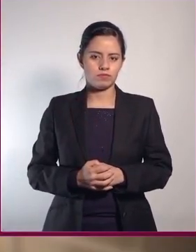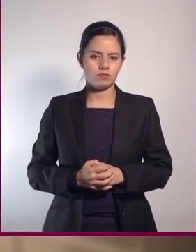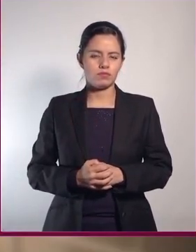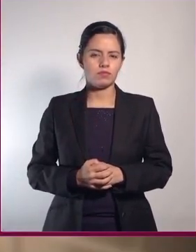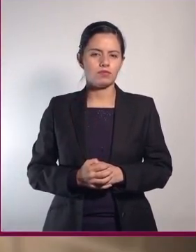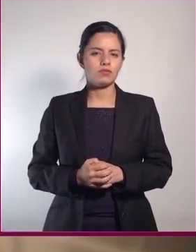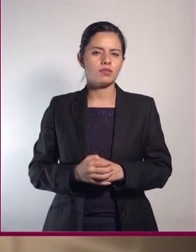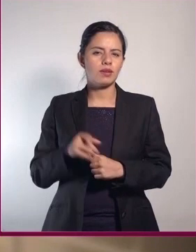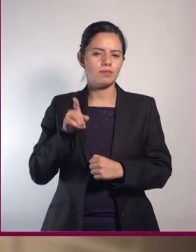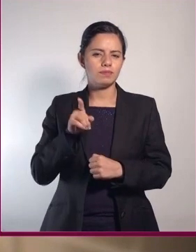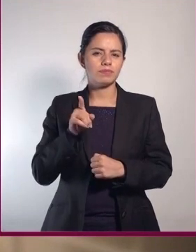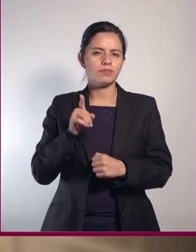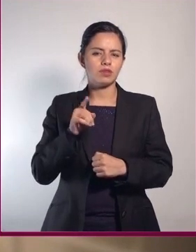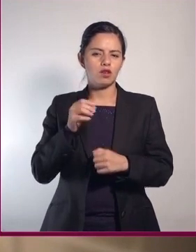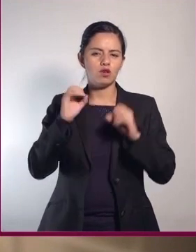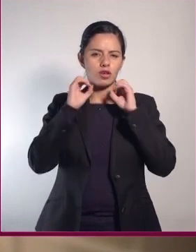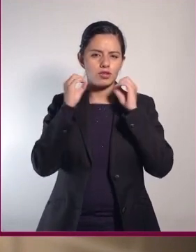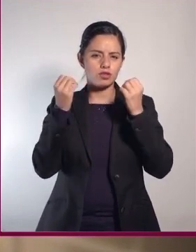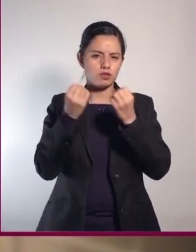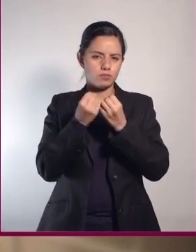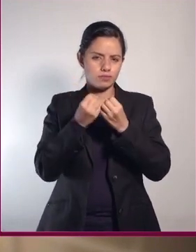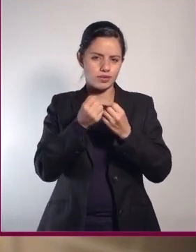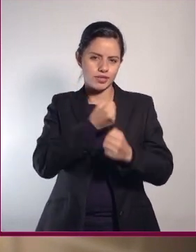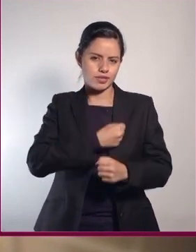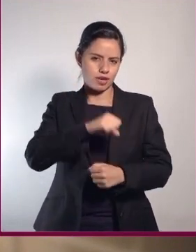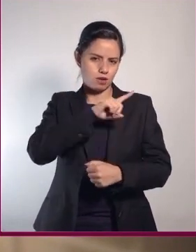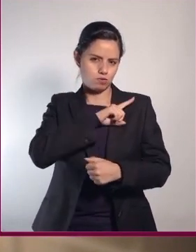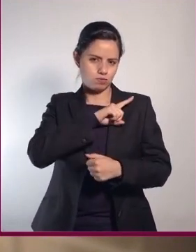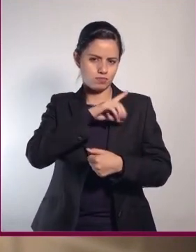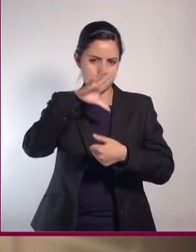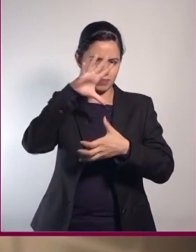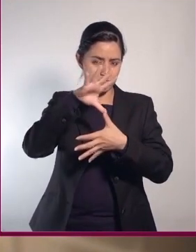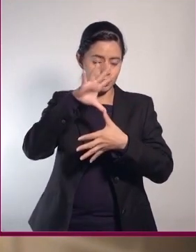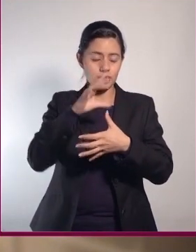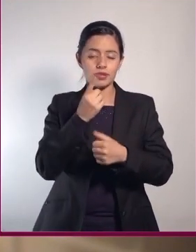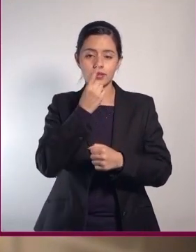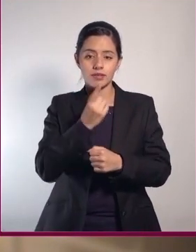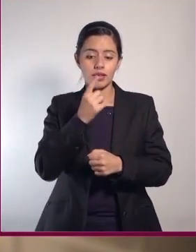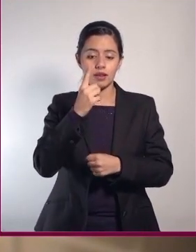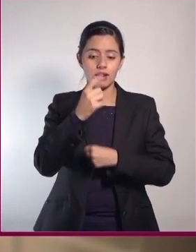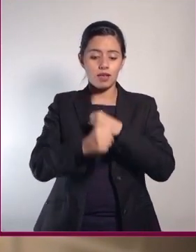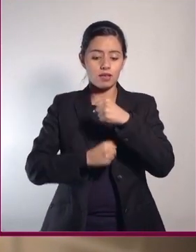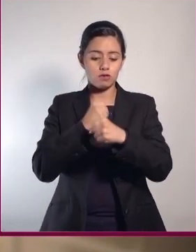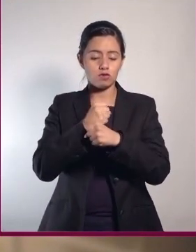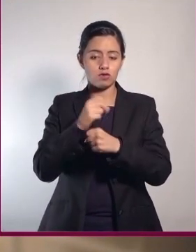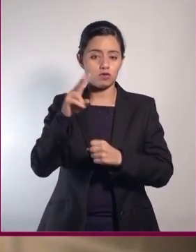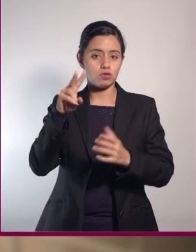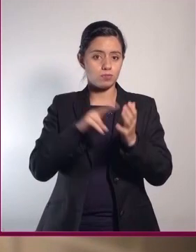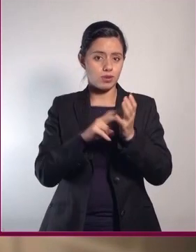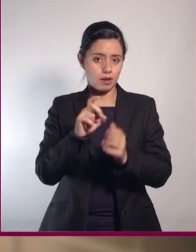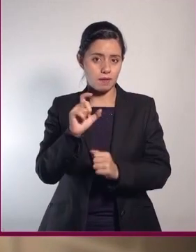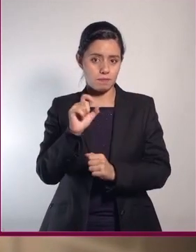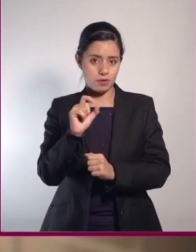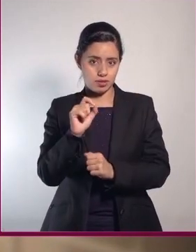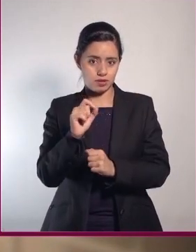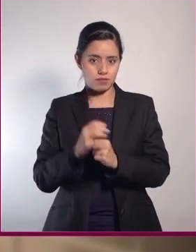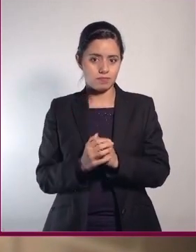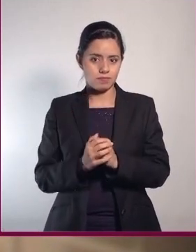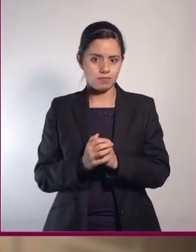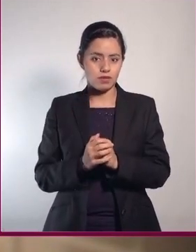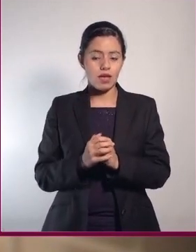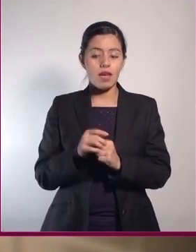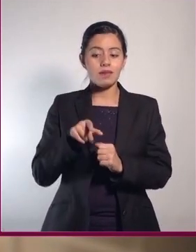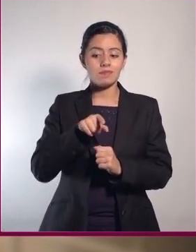Según la Organización Panamericana de la Salud, se estima que tan solo durante el año 2020 se dieron